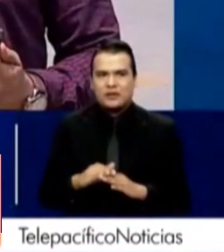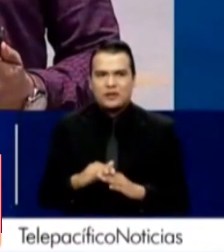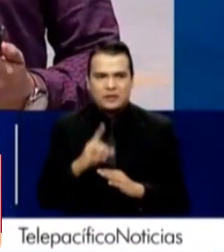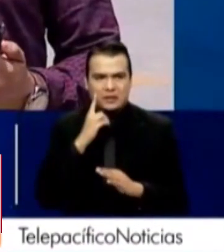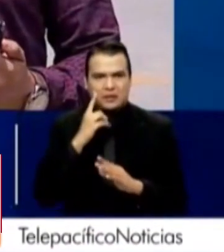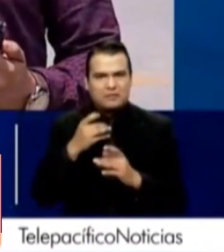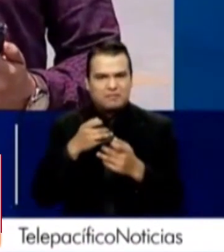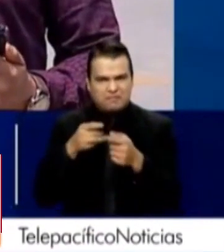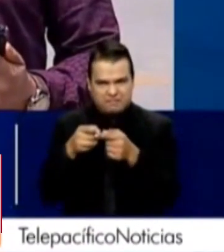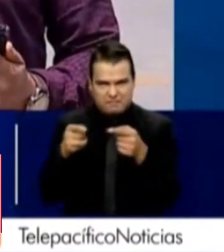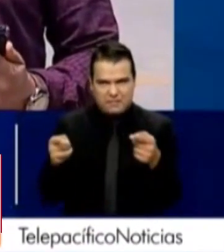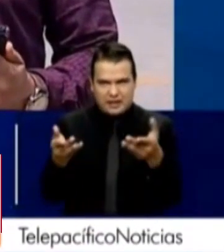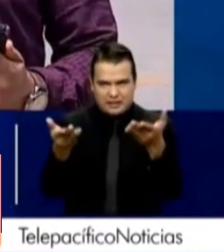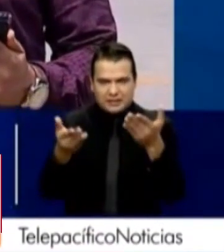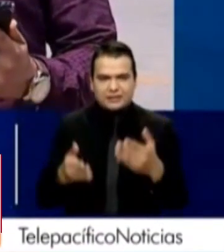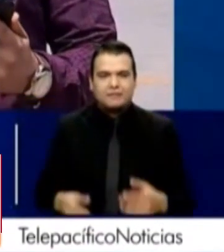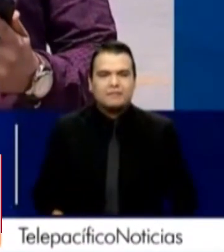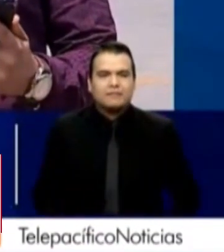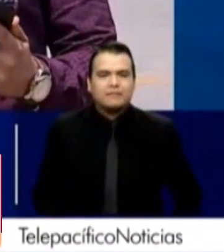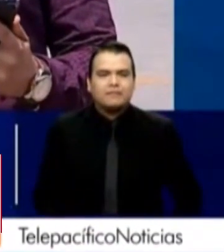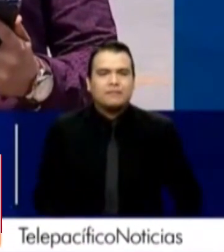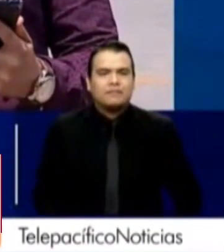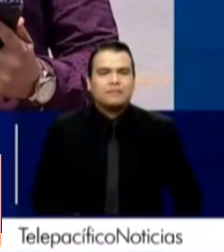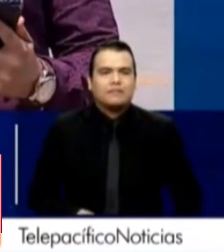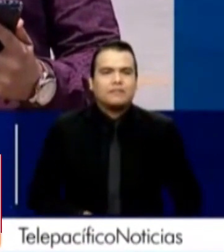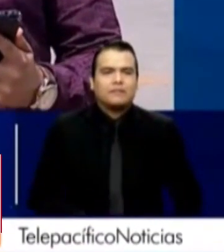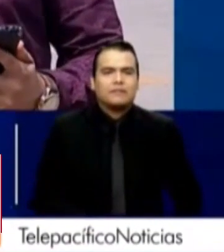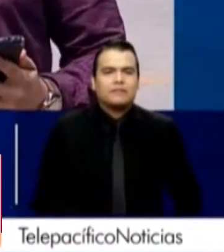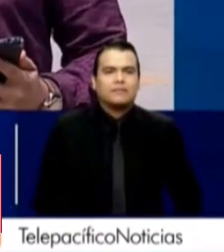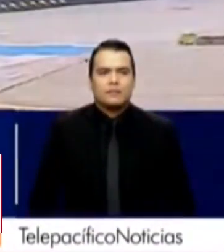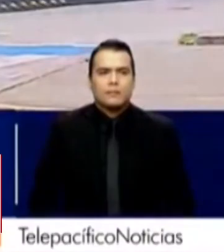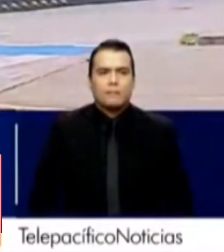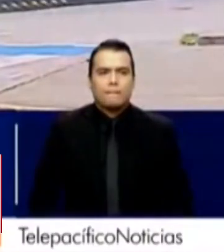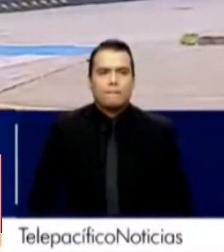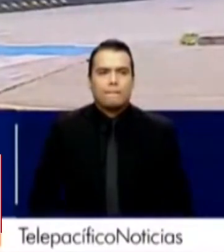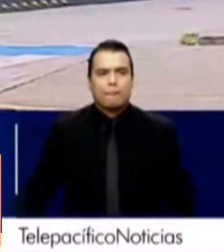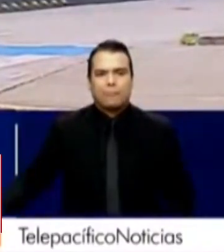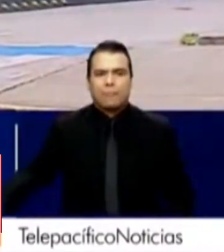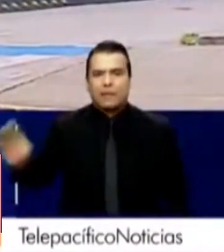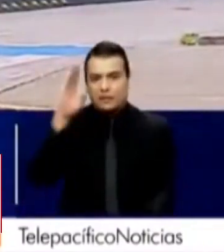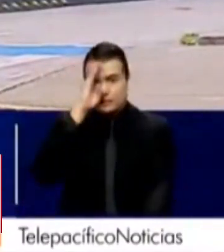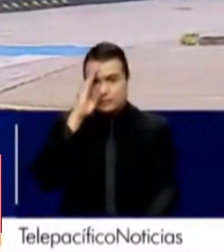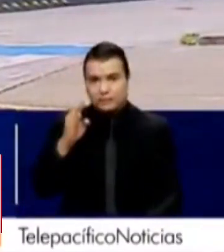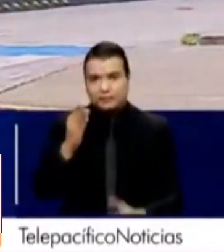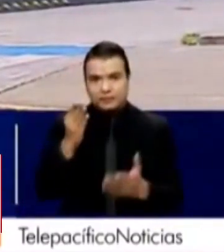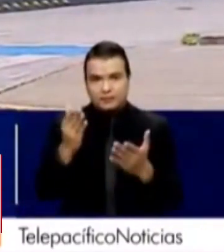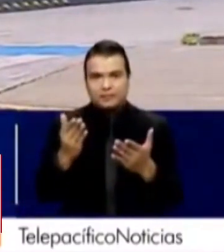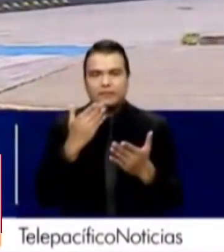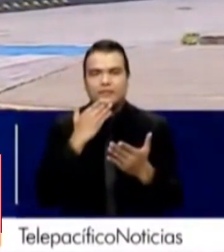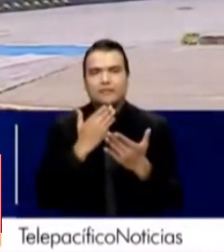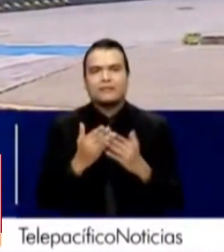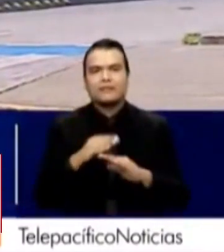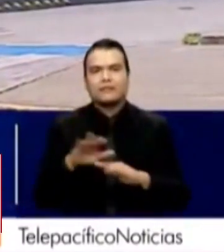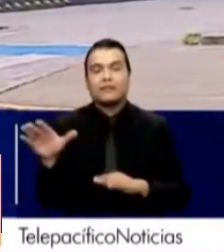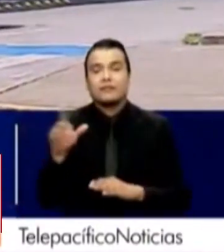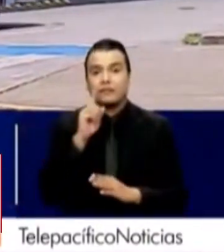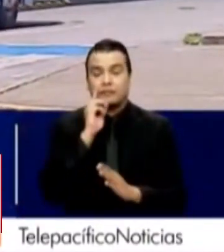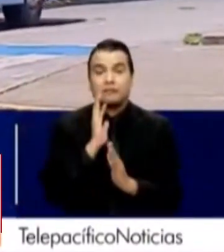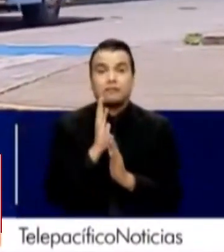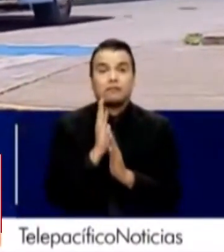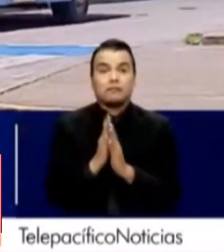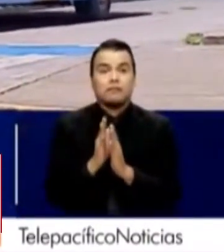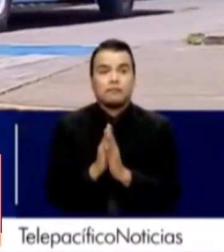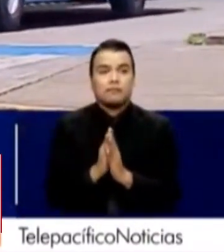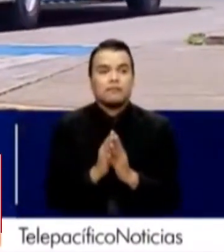comunicador. Repatriar los cuerpos se convirtió en un nuevo reto, pues la familia no contaba con los recursos para poder